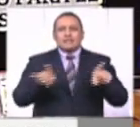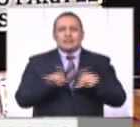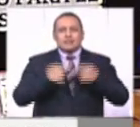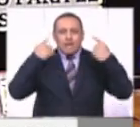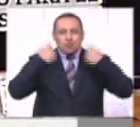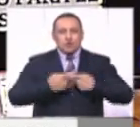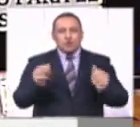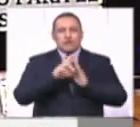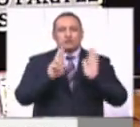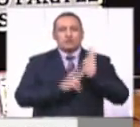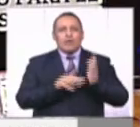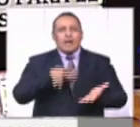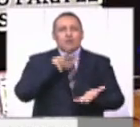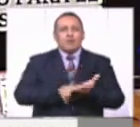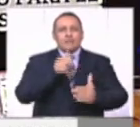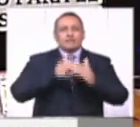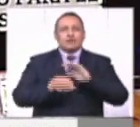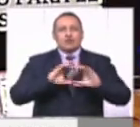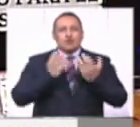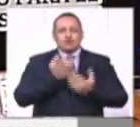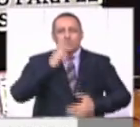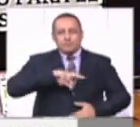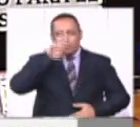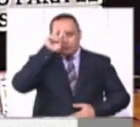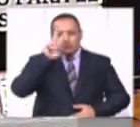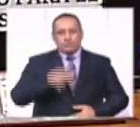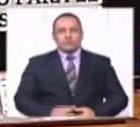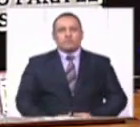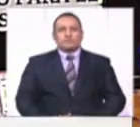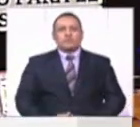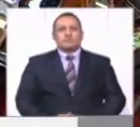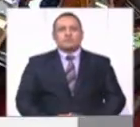acuerdos y resoluciones aprobadas por el congreso de la